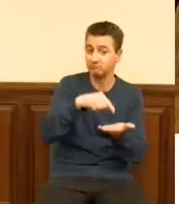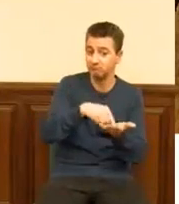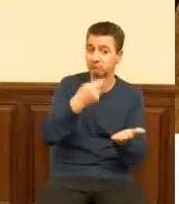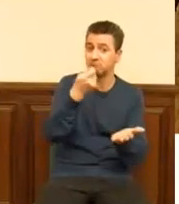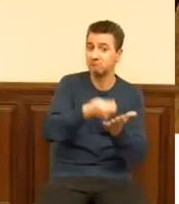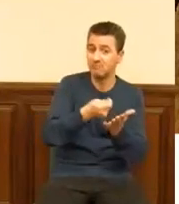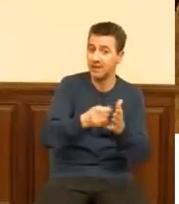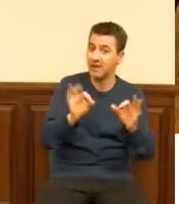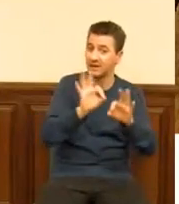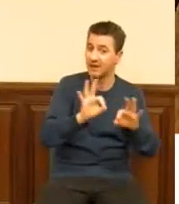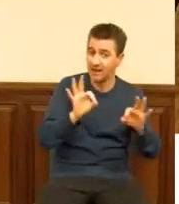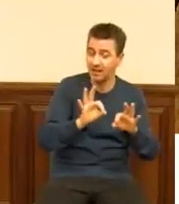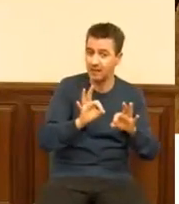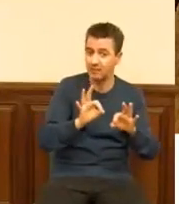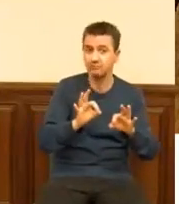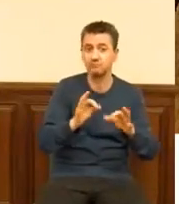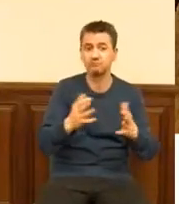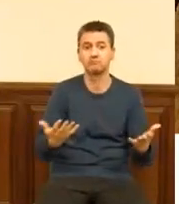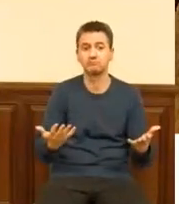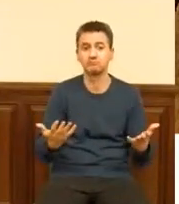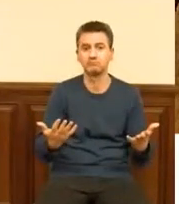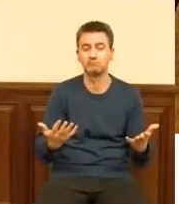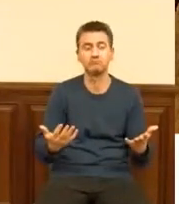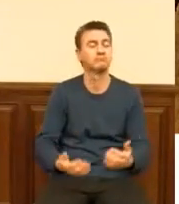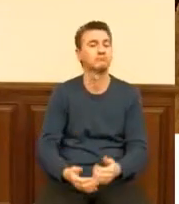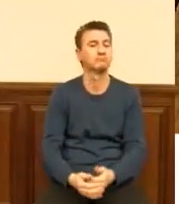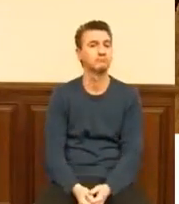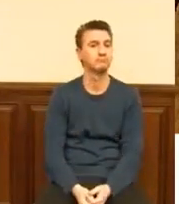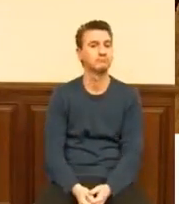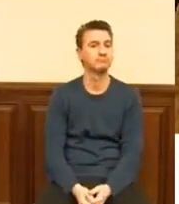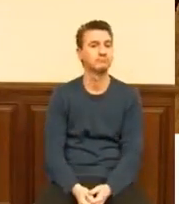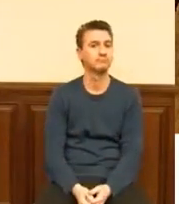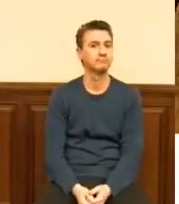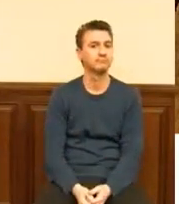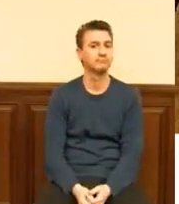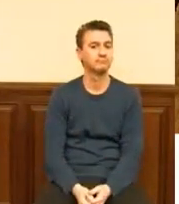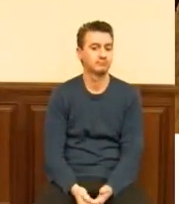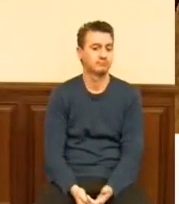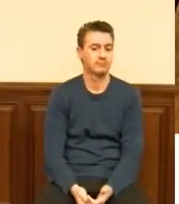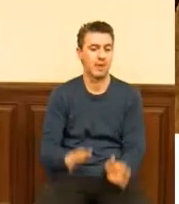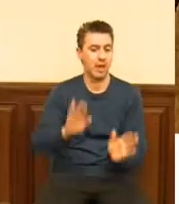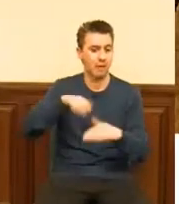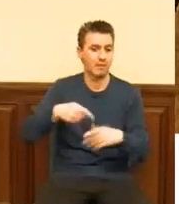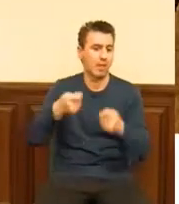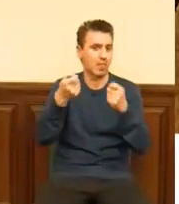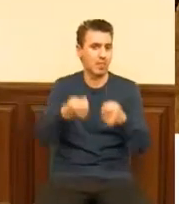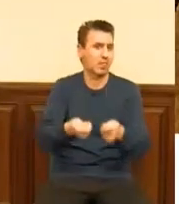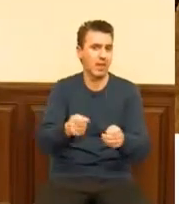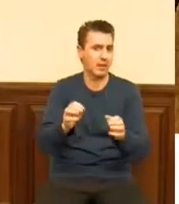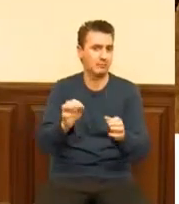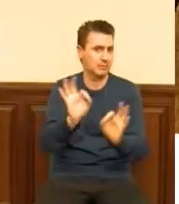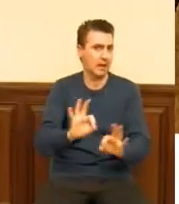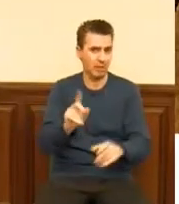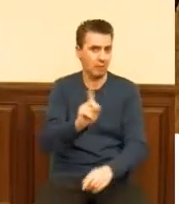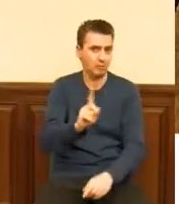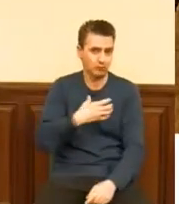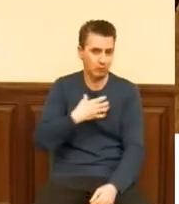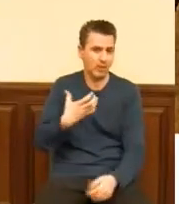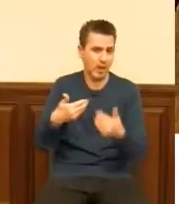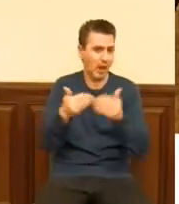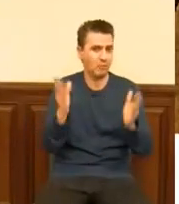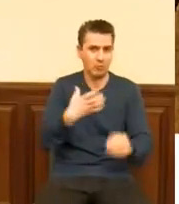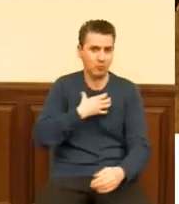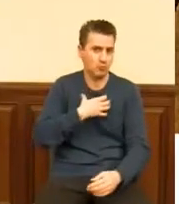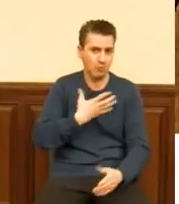si no paga la licencia de apertura, la tasa correspondiente, pues es que no se le da. Y si no se le da, no puede abrir el